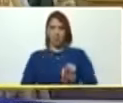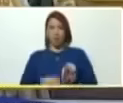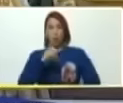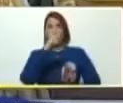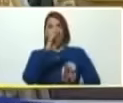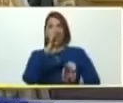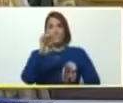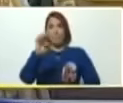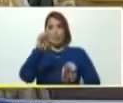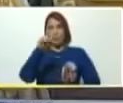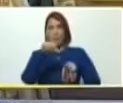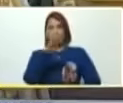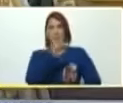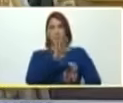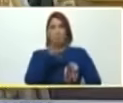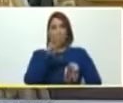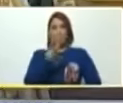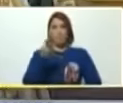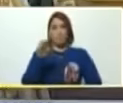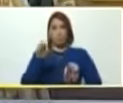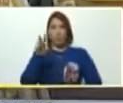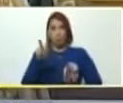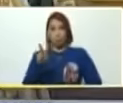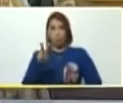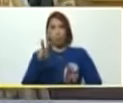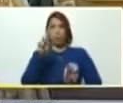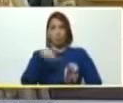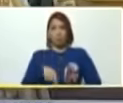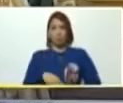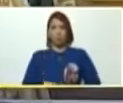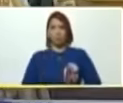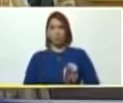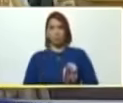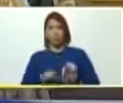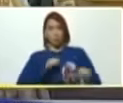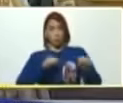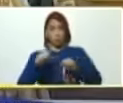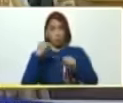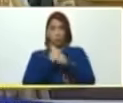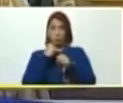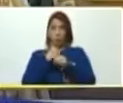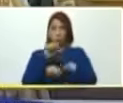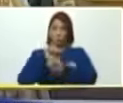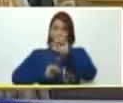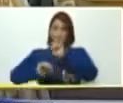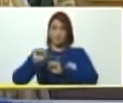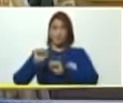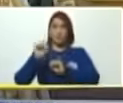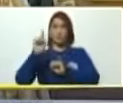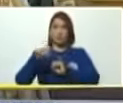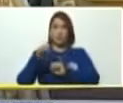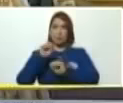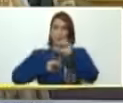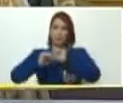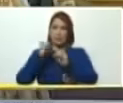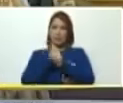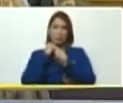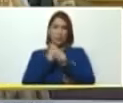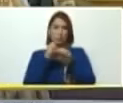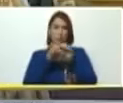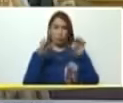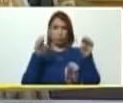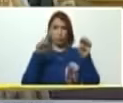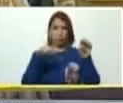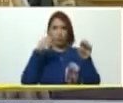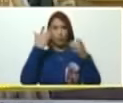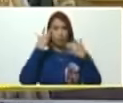a la FEBEP, al Movimiento Obrero y Sindical de Educación. En el caso